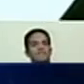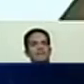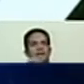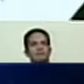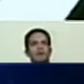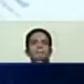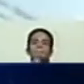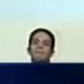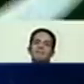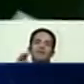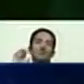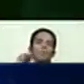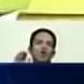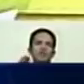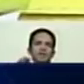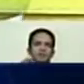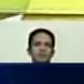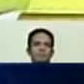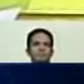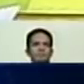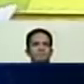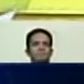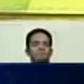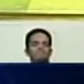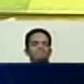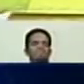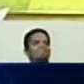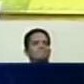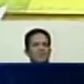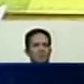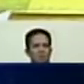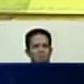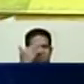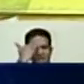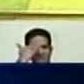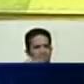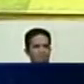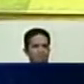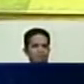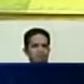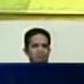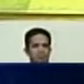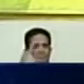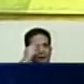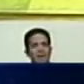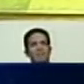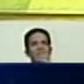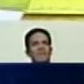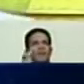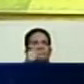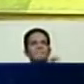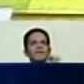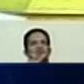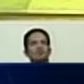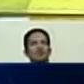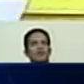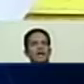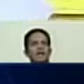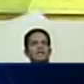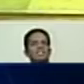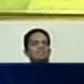protección y facilitación, es decir, una caravana para poder trasladar al personal y los